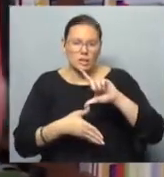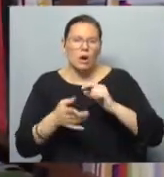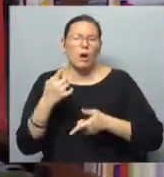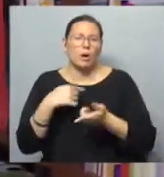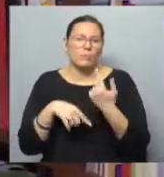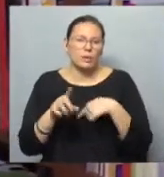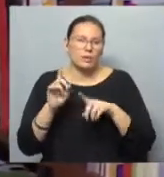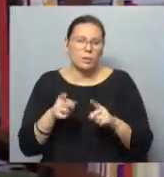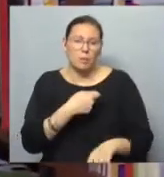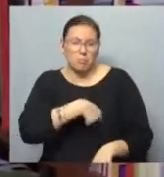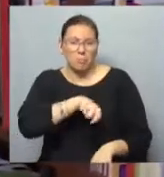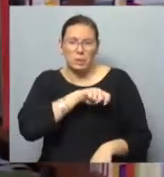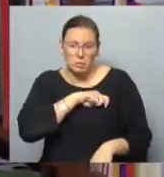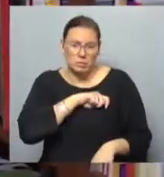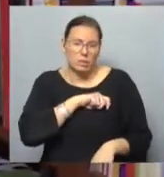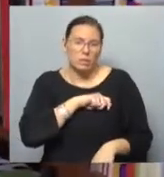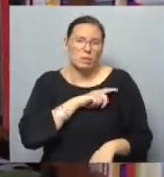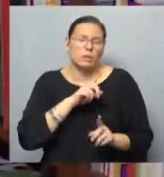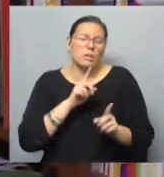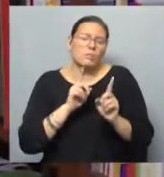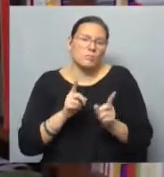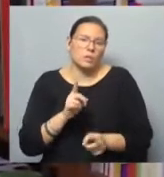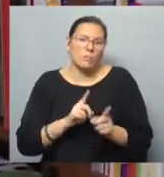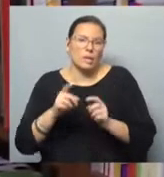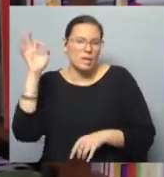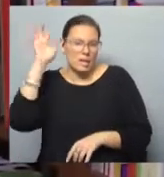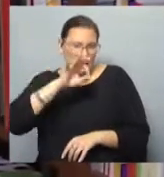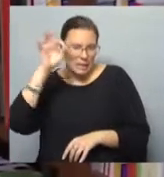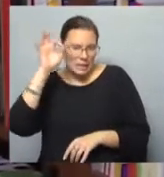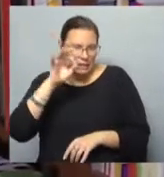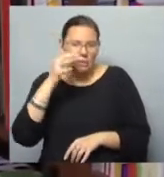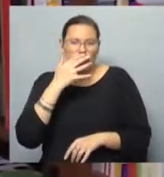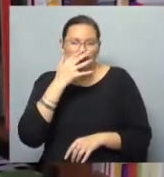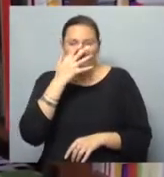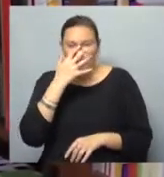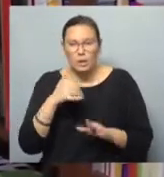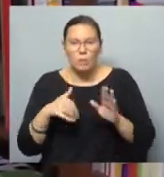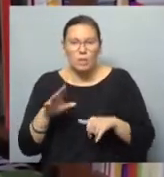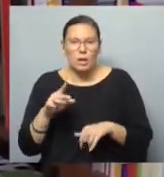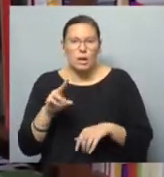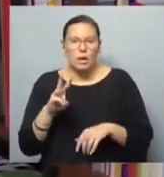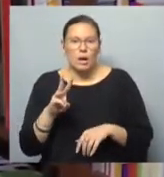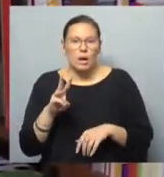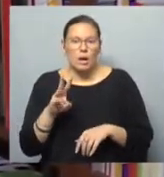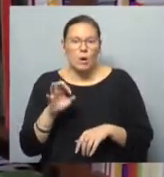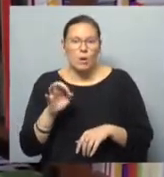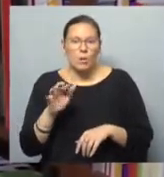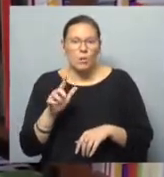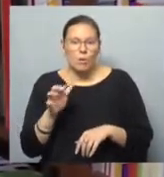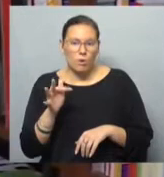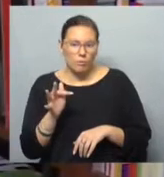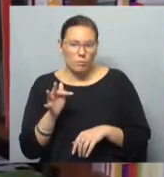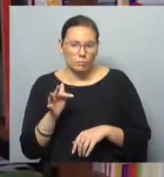también españolas, digo, bueno, también algo de inglesas, sobre todo Virginia Woolf, ¿no?